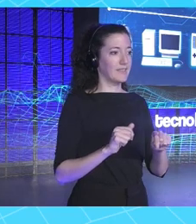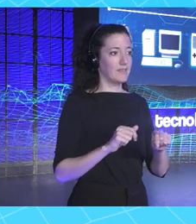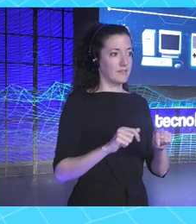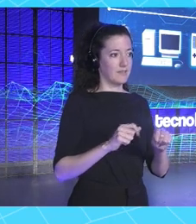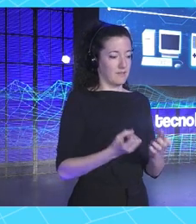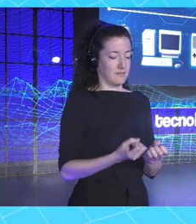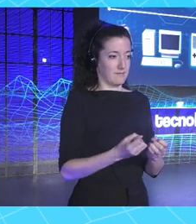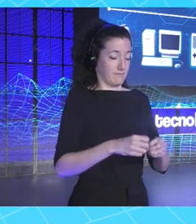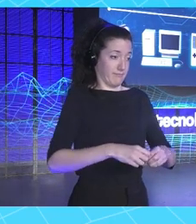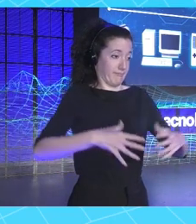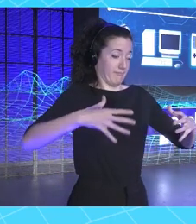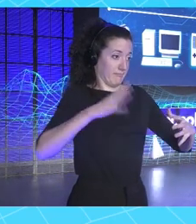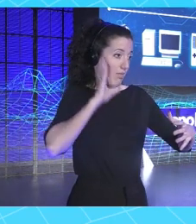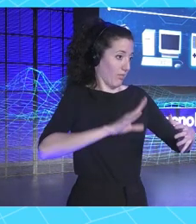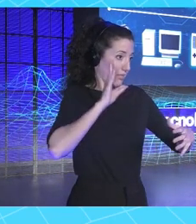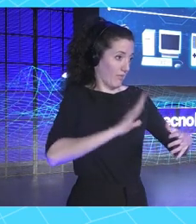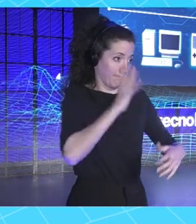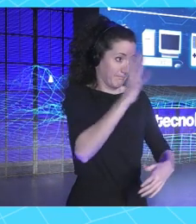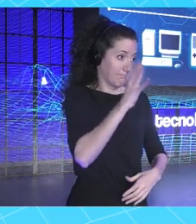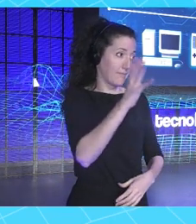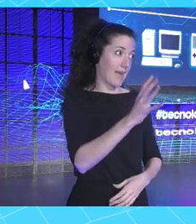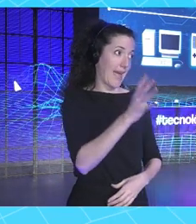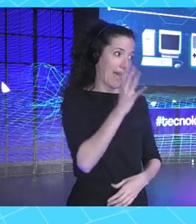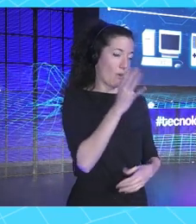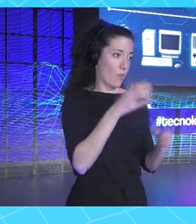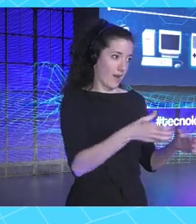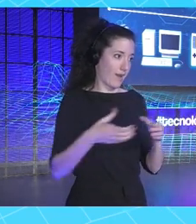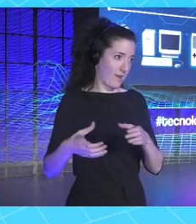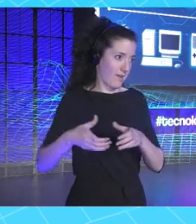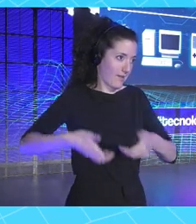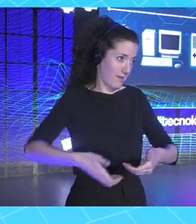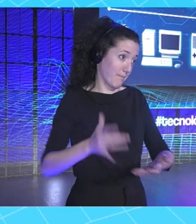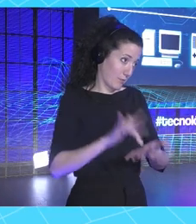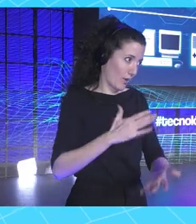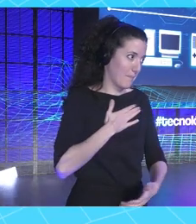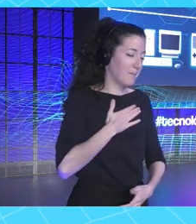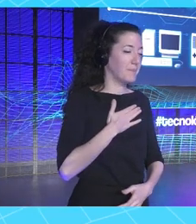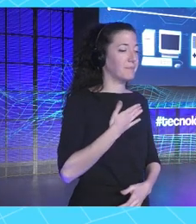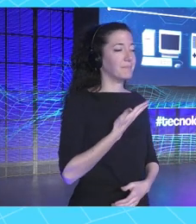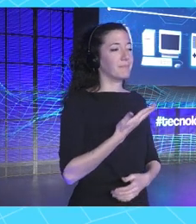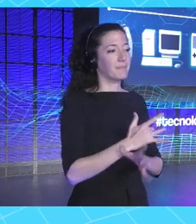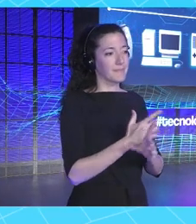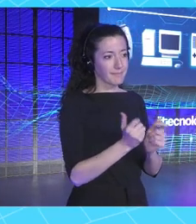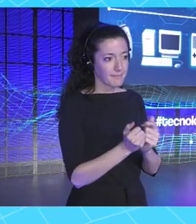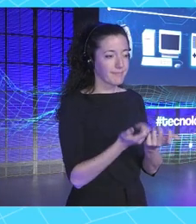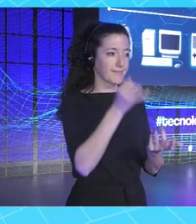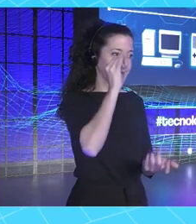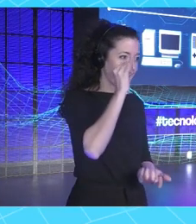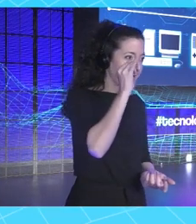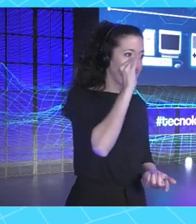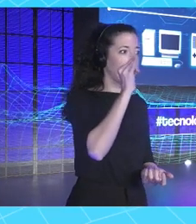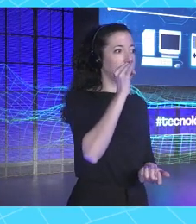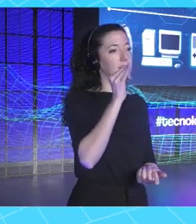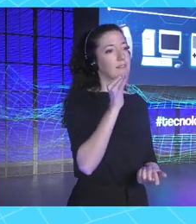me toca cambiarla a mí el ordenador la Game Boy y luego Ya empezaron con el fortnite con el Instagram con el